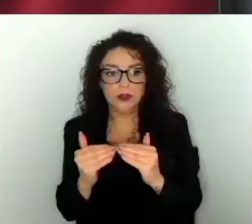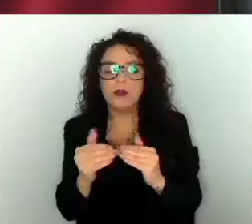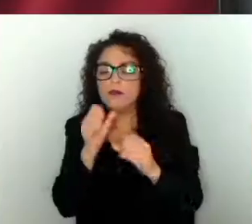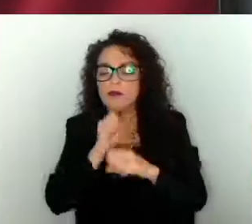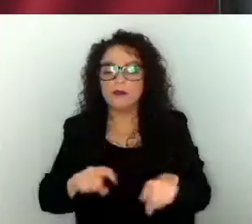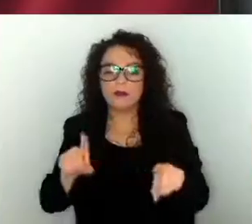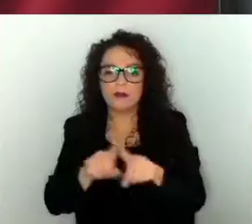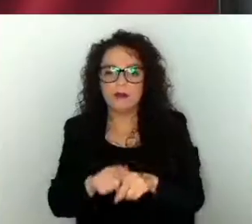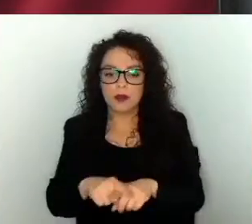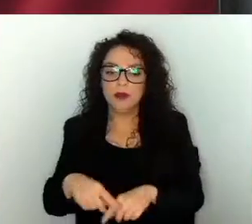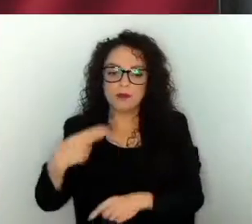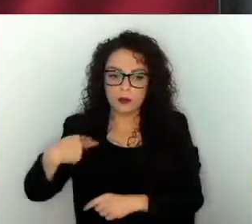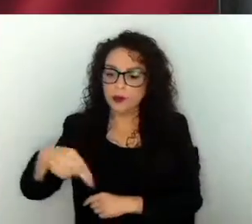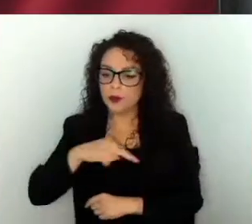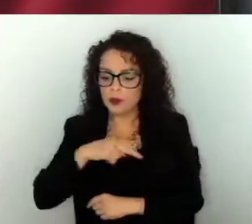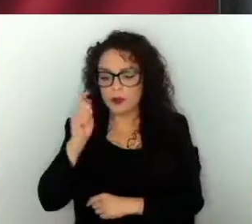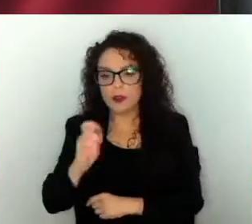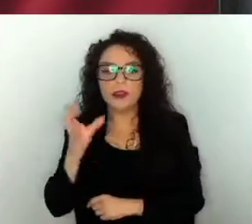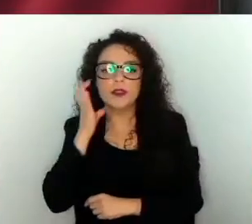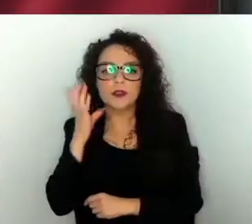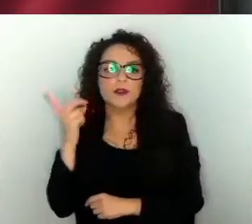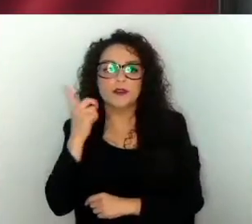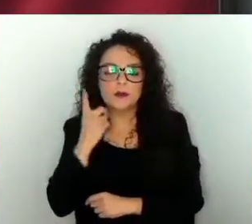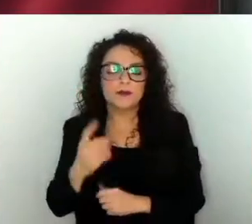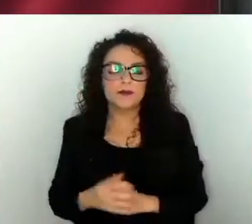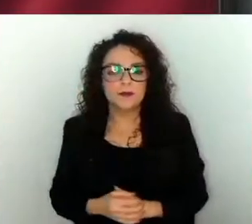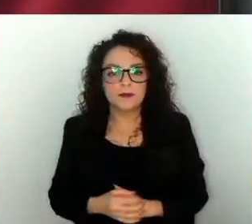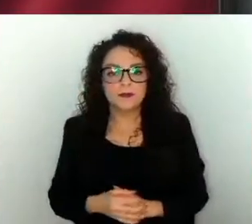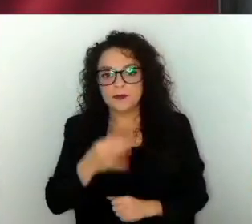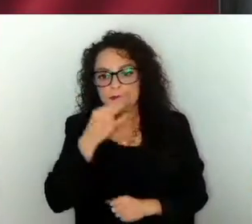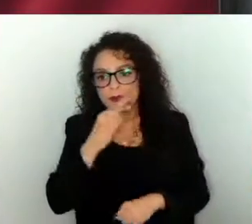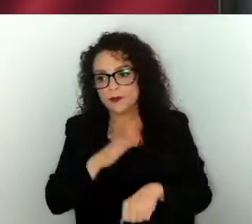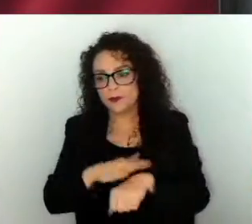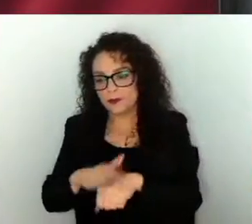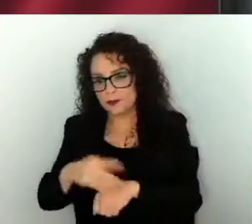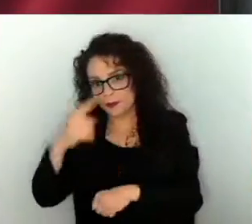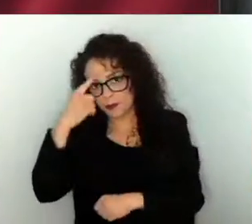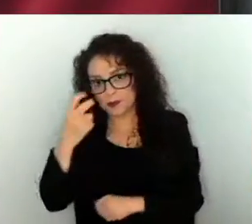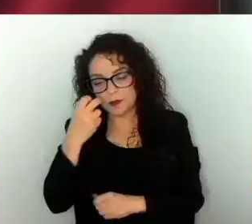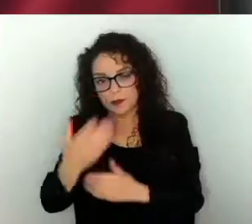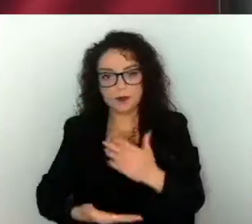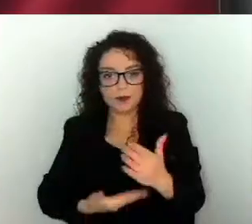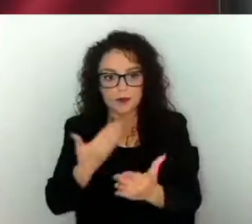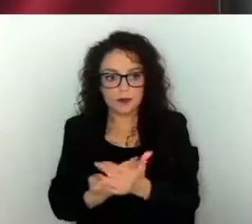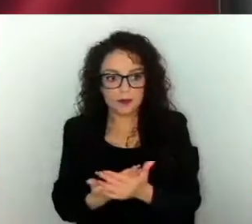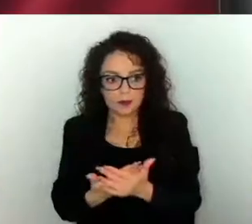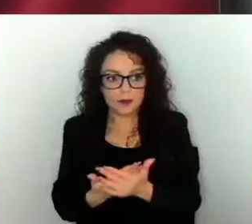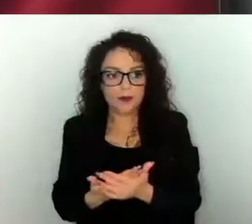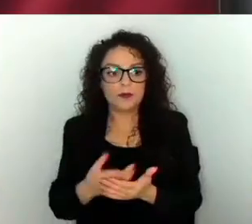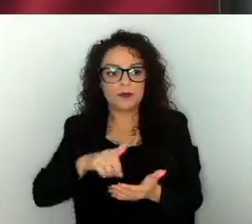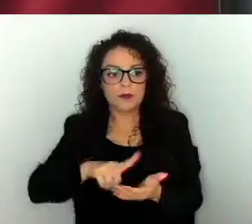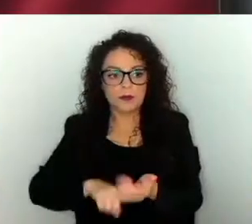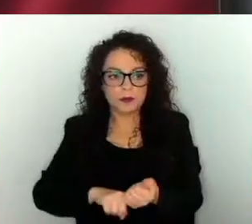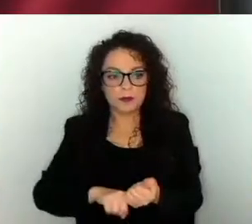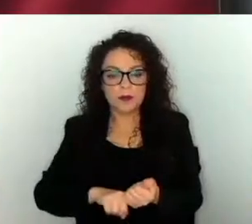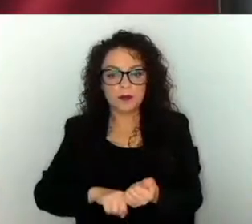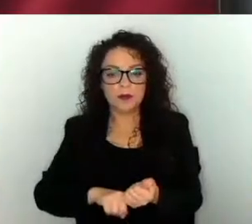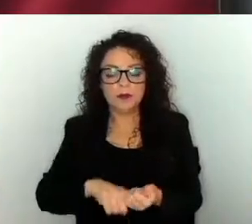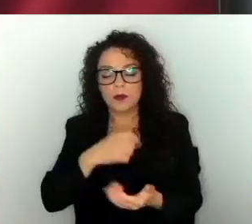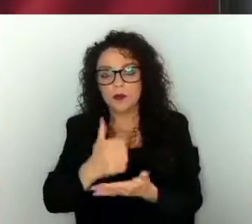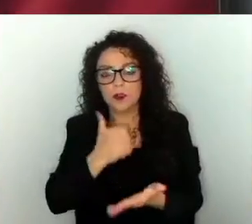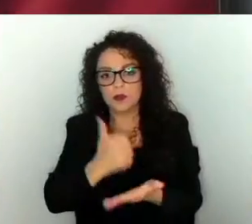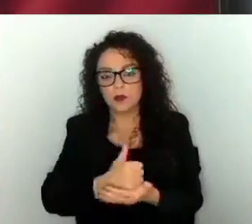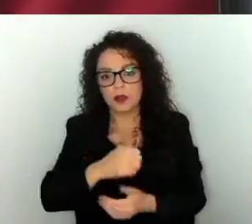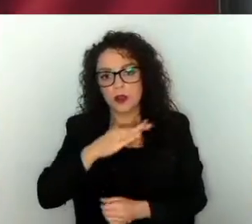Legislativo. Anexamos el proyecto de decreto para los efectos necesarios, dado en el Palacio del Poder Legislativo en la ciudad de Toluca de